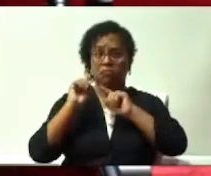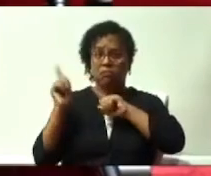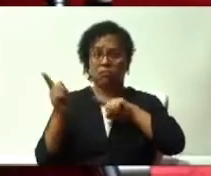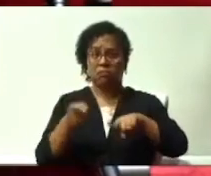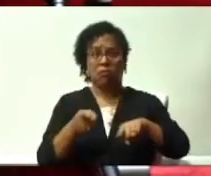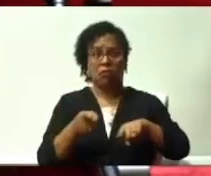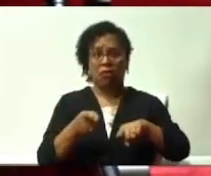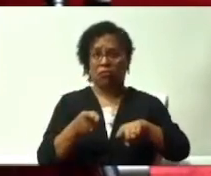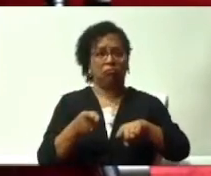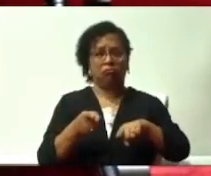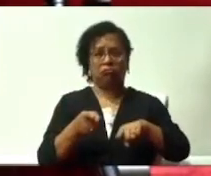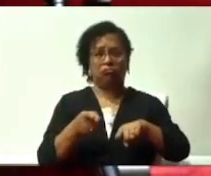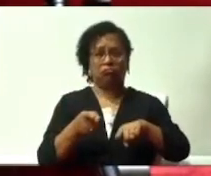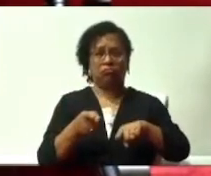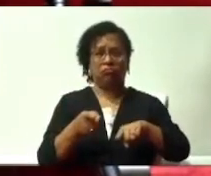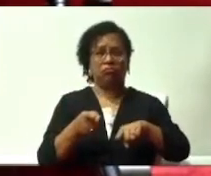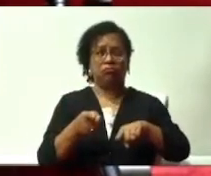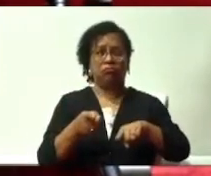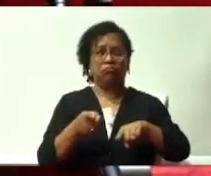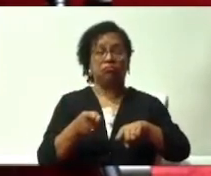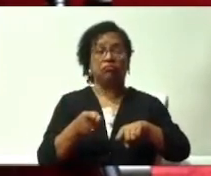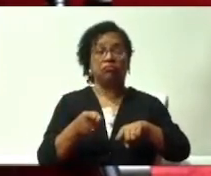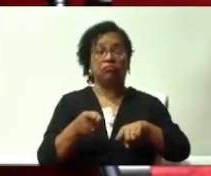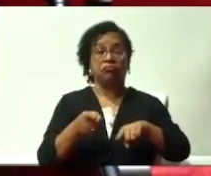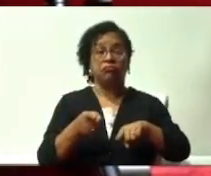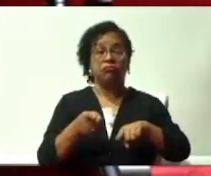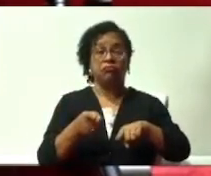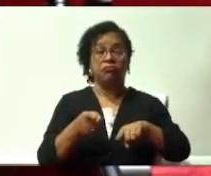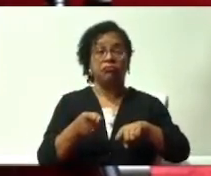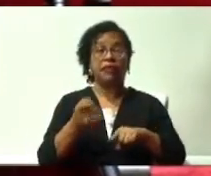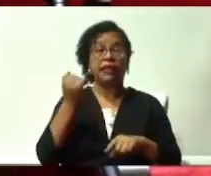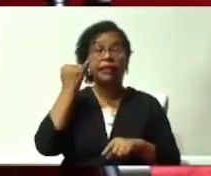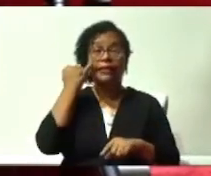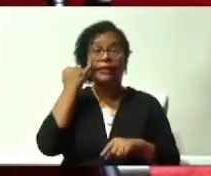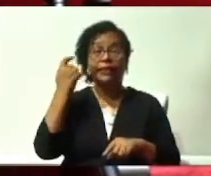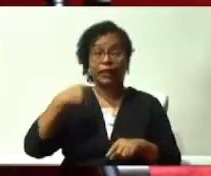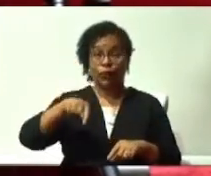rendirán los chelitos porque nuestro apoyo